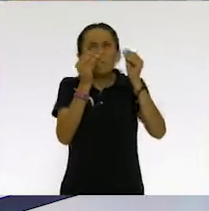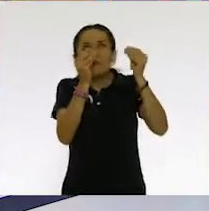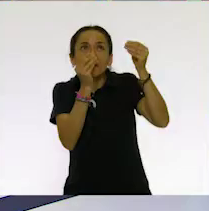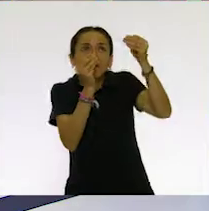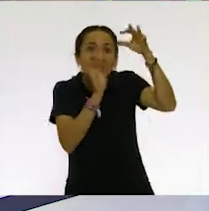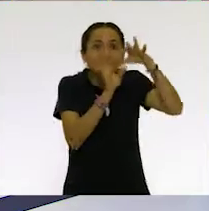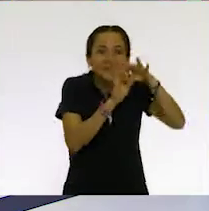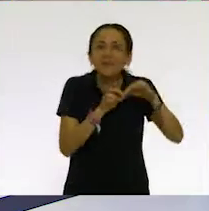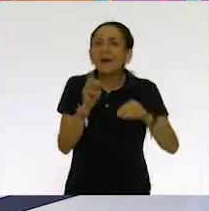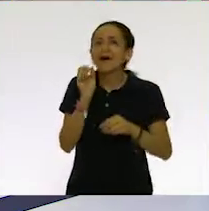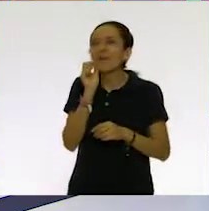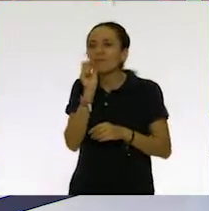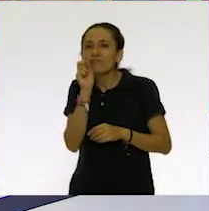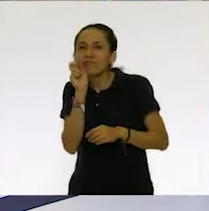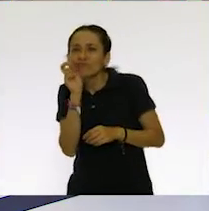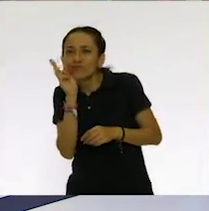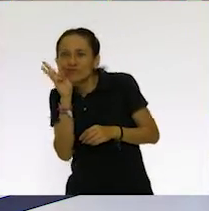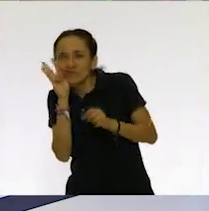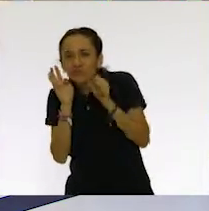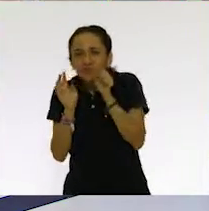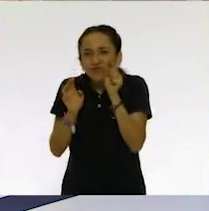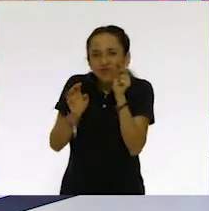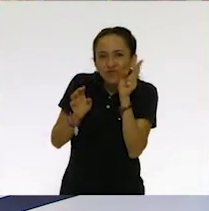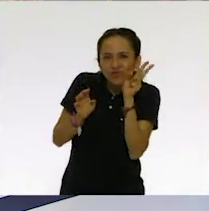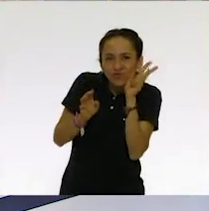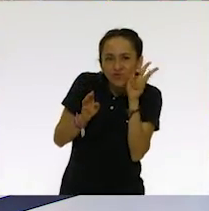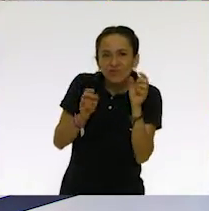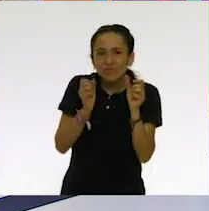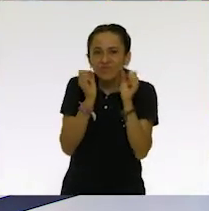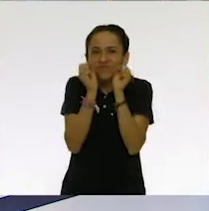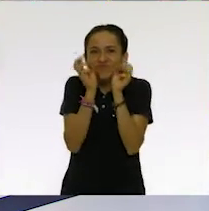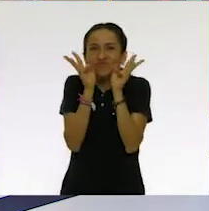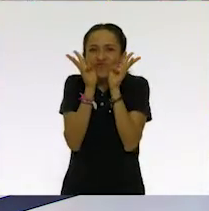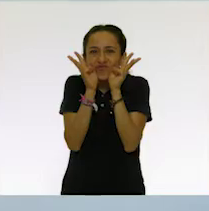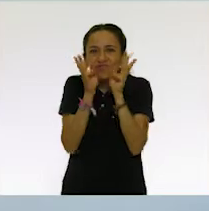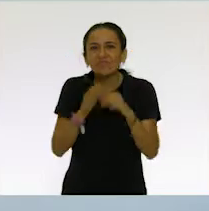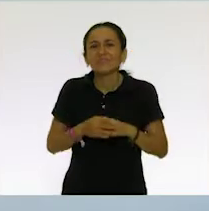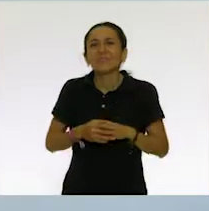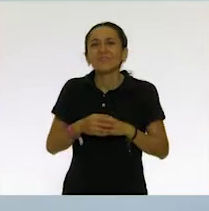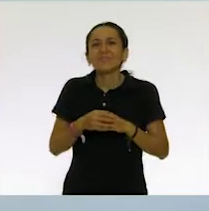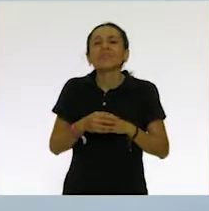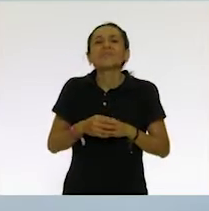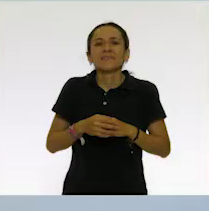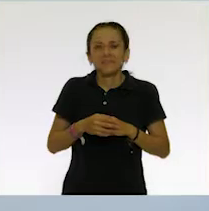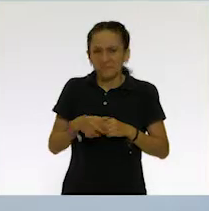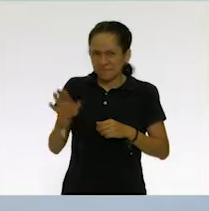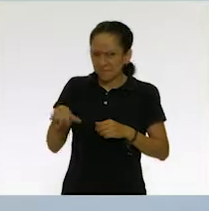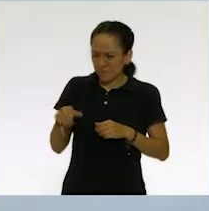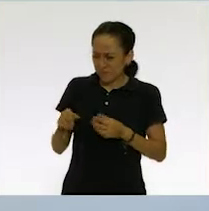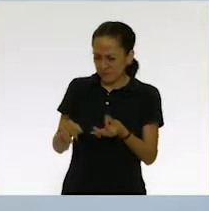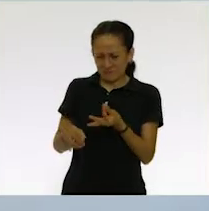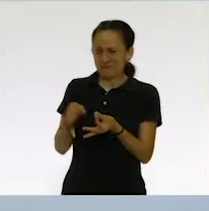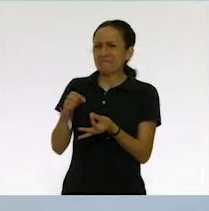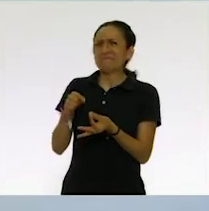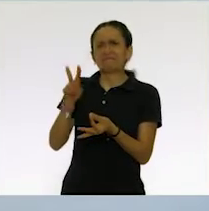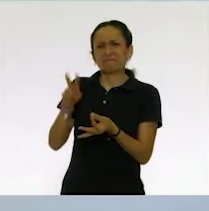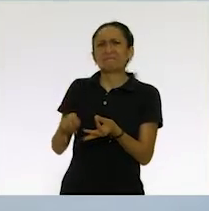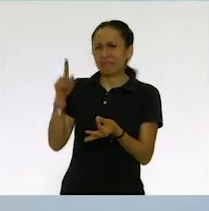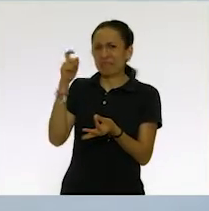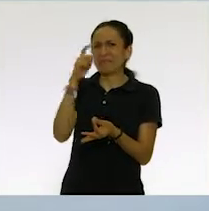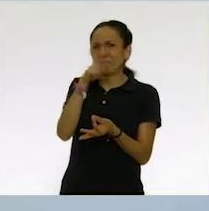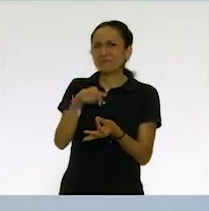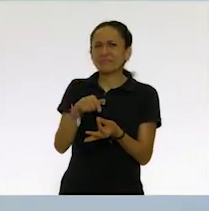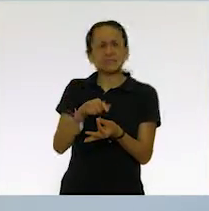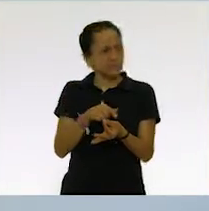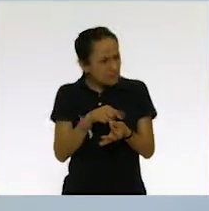unos bigotitos. ¿Dónde crees que vaya esto? Los bigotitos deben ir por aquí. Muy bien. Oye, esta pieza está muy difícil, Oscar. ¿Ah, sí? Esta que tengo